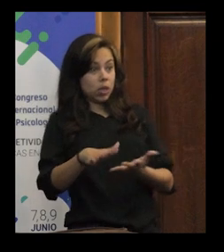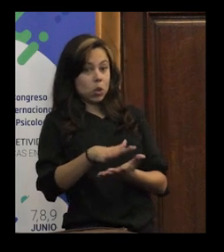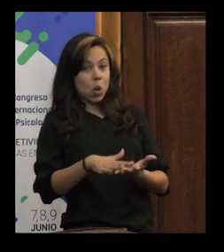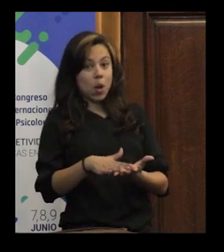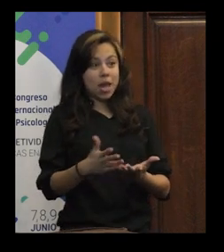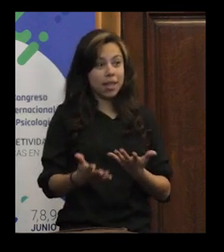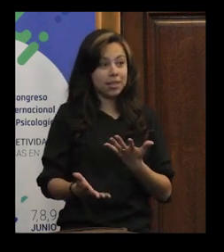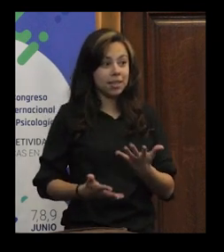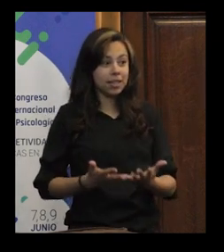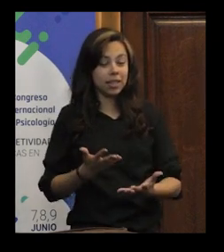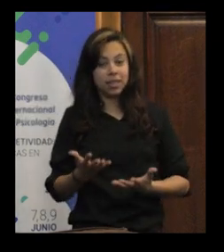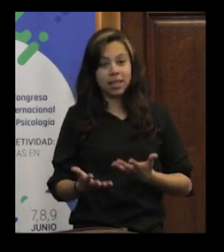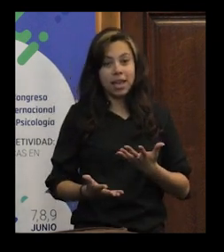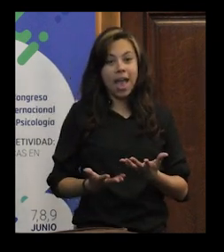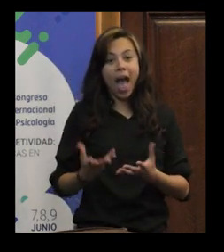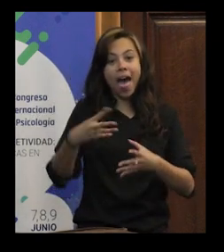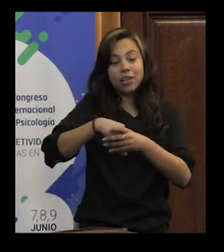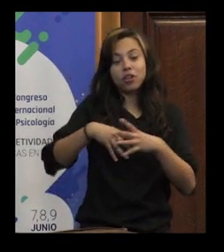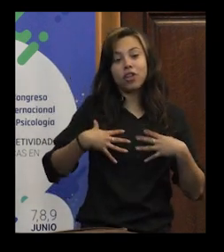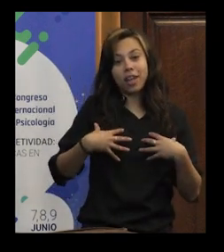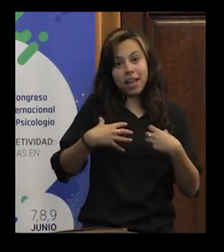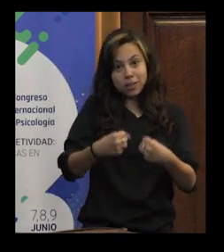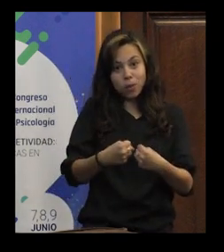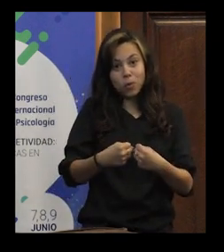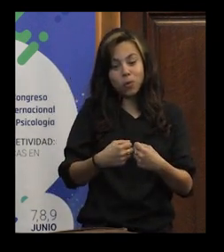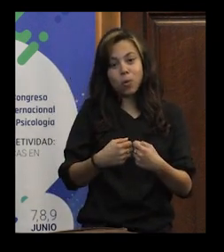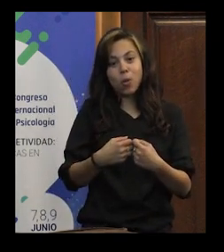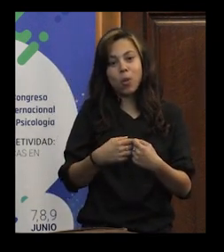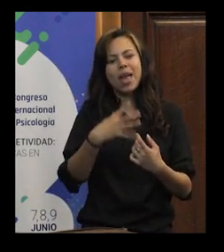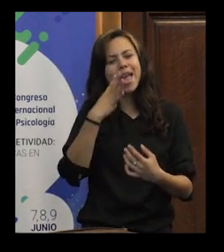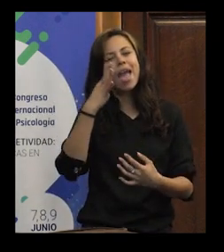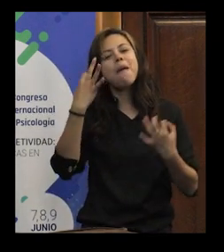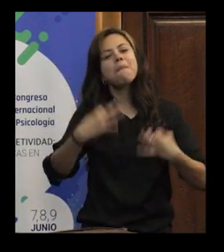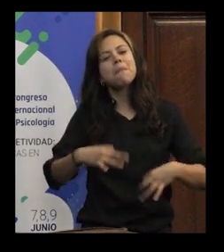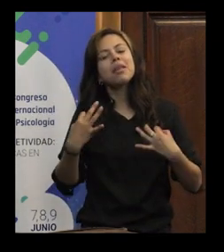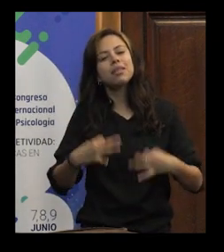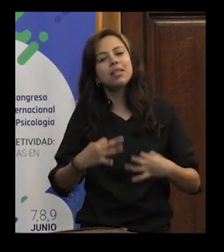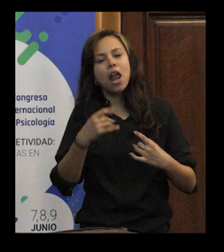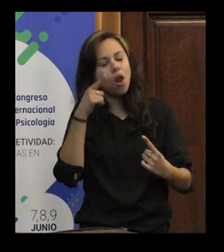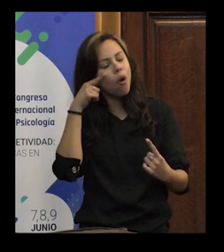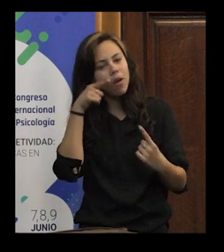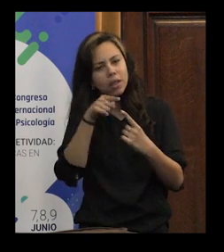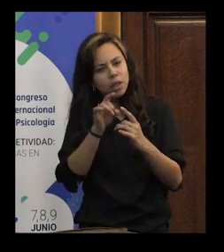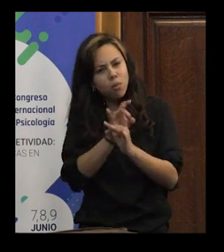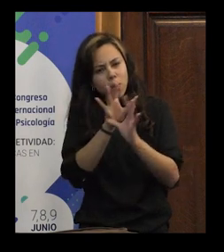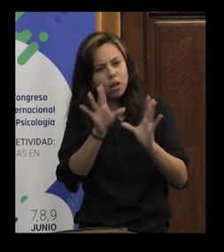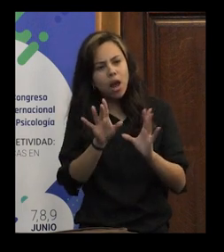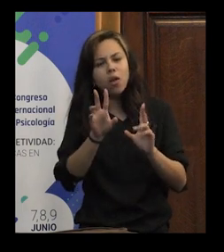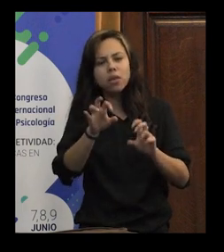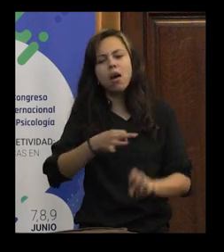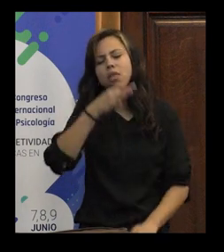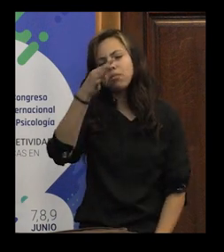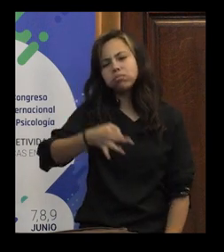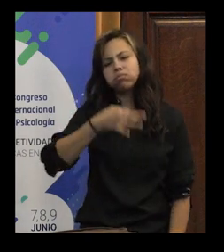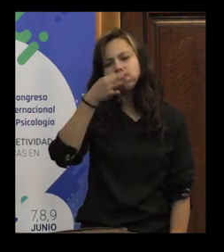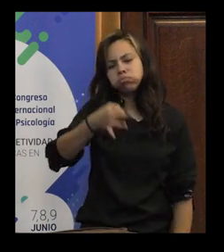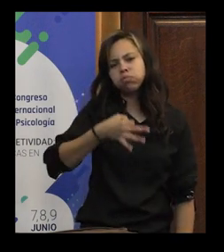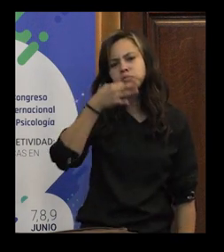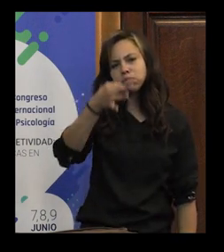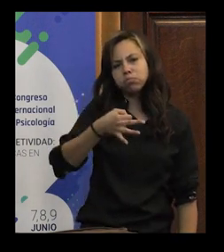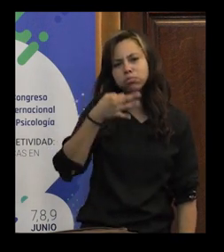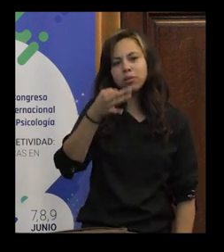en el escenario de la salud, especialmente en lo que se refiere a los discursos sobre estilo de